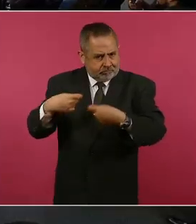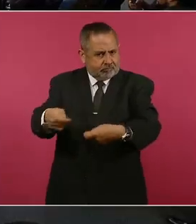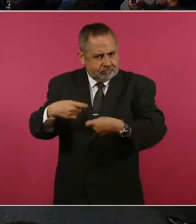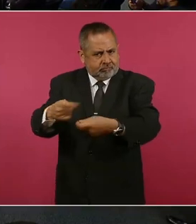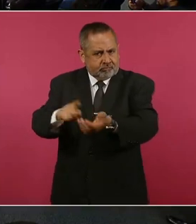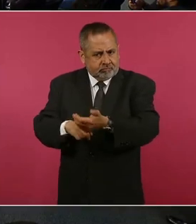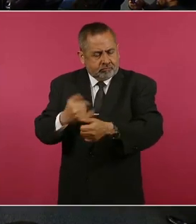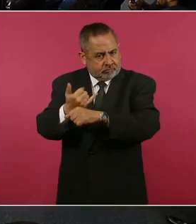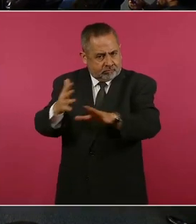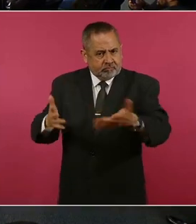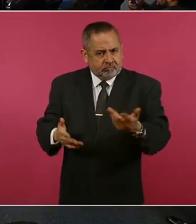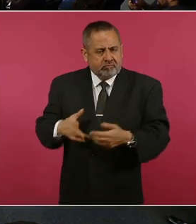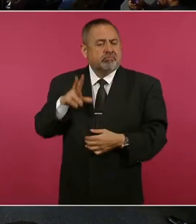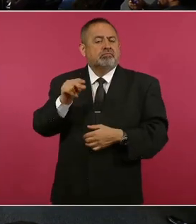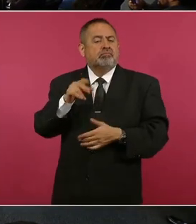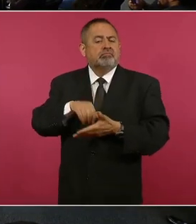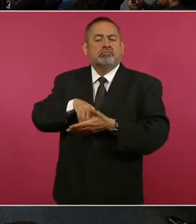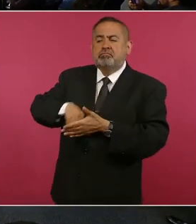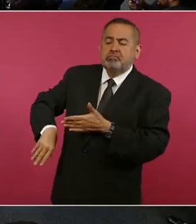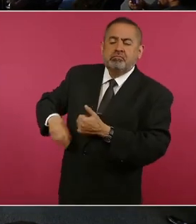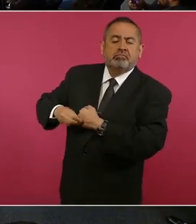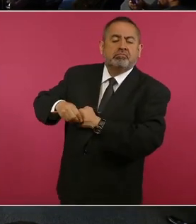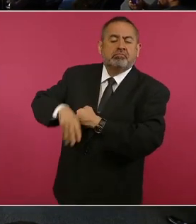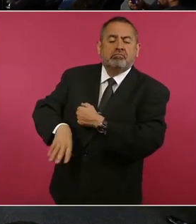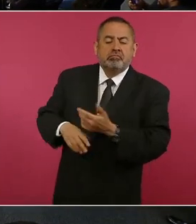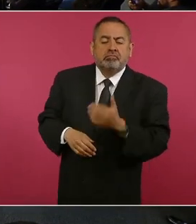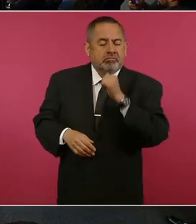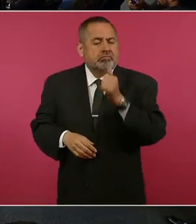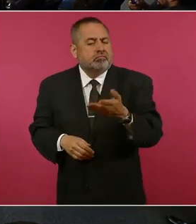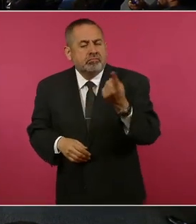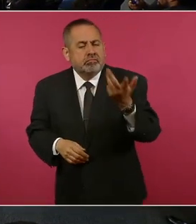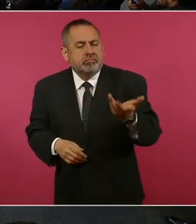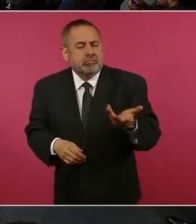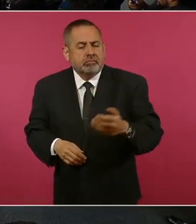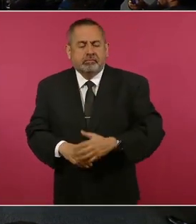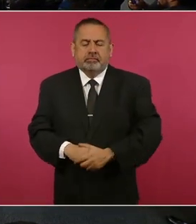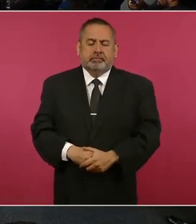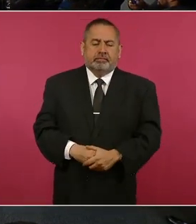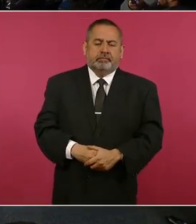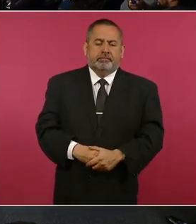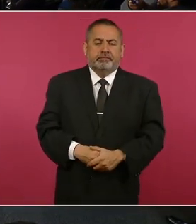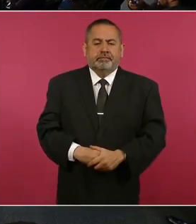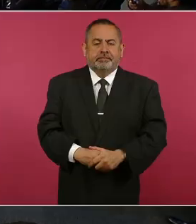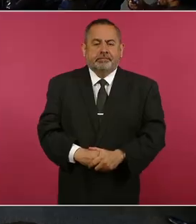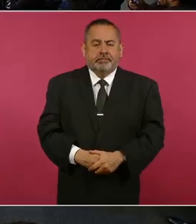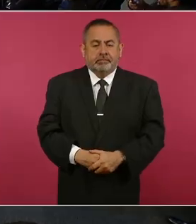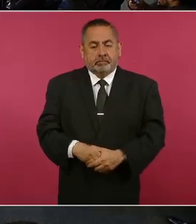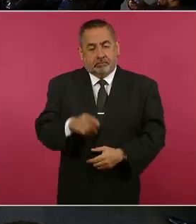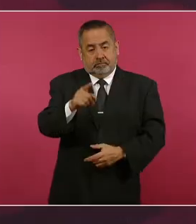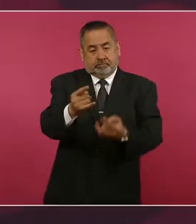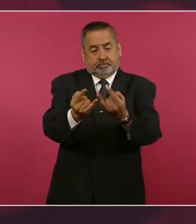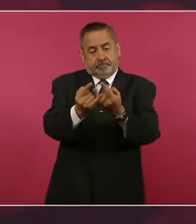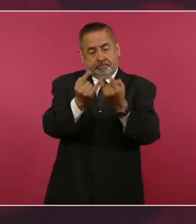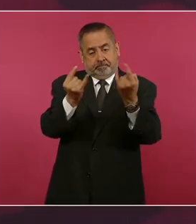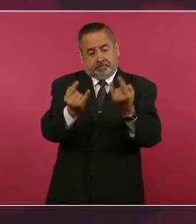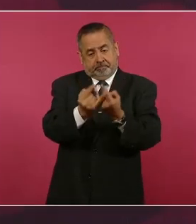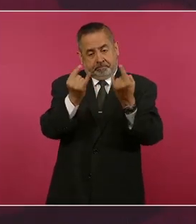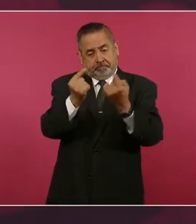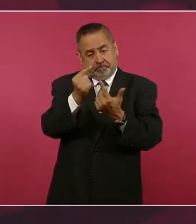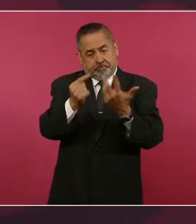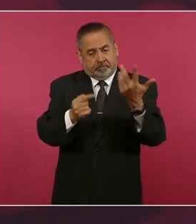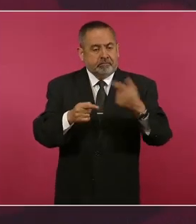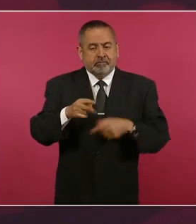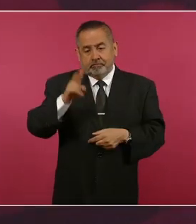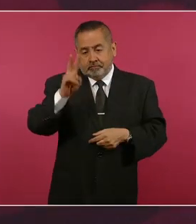en primera instancia de este tema. Pues es toda la narrativa que han